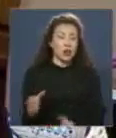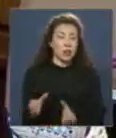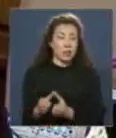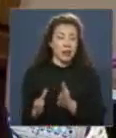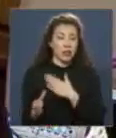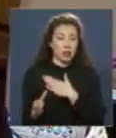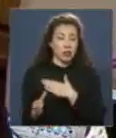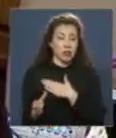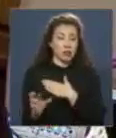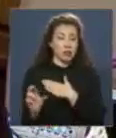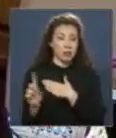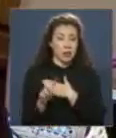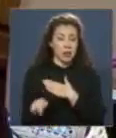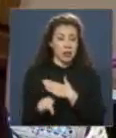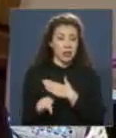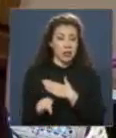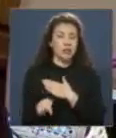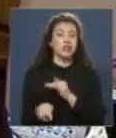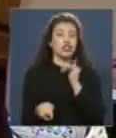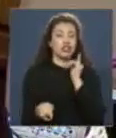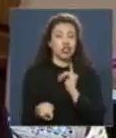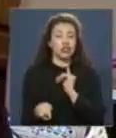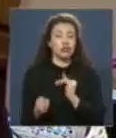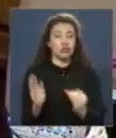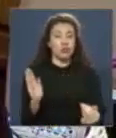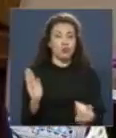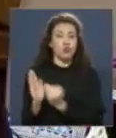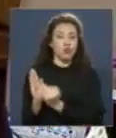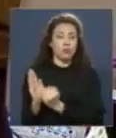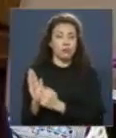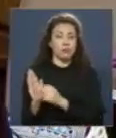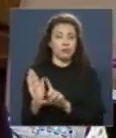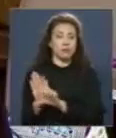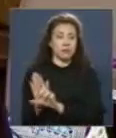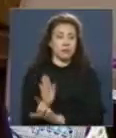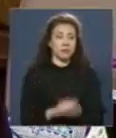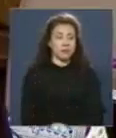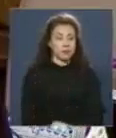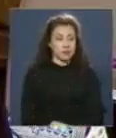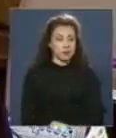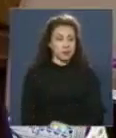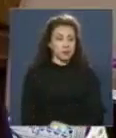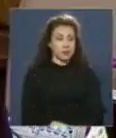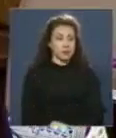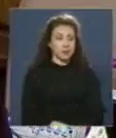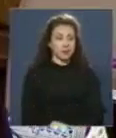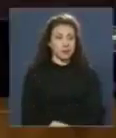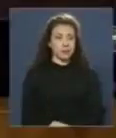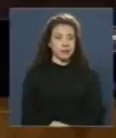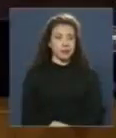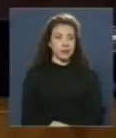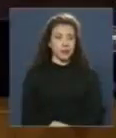partido, el Partido Socialista, va a votar a favor de esta ley. He dicho, presidente. Muchas gracias.